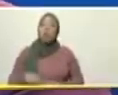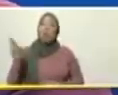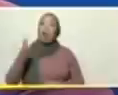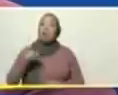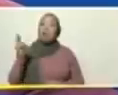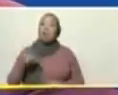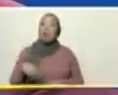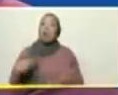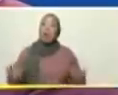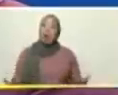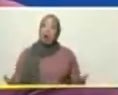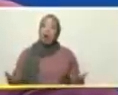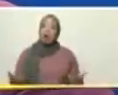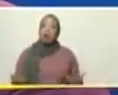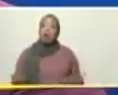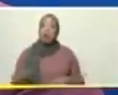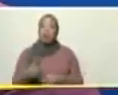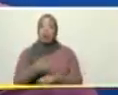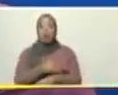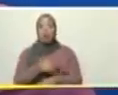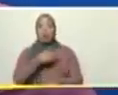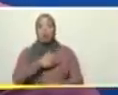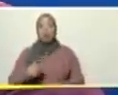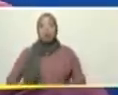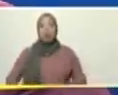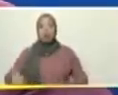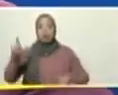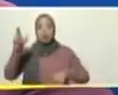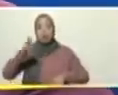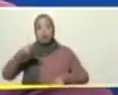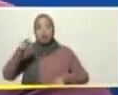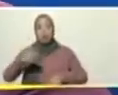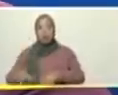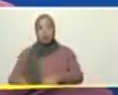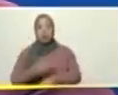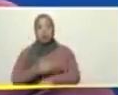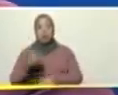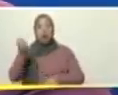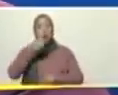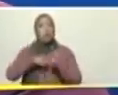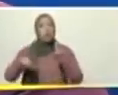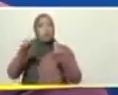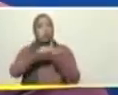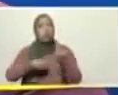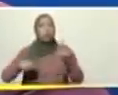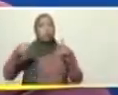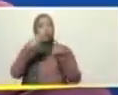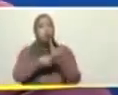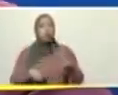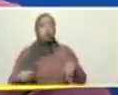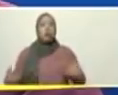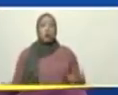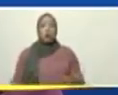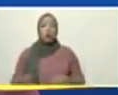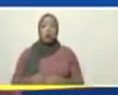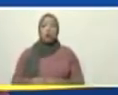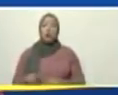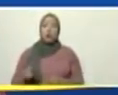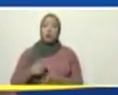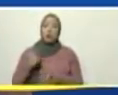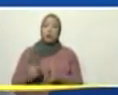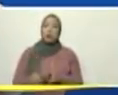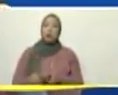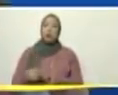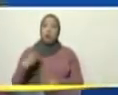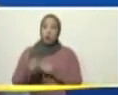Nunca en mi país han encarcelado a los que les quitaron los ojos a los jóvenes que salieron a protestar hace 3 años atrás. Entonces, saber que